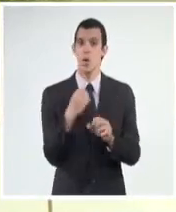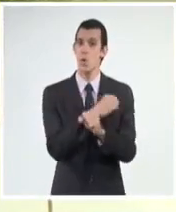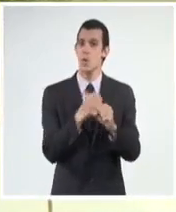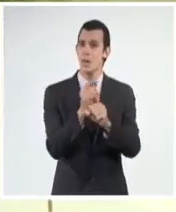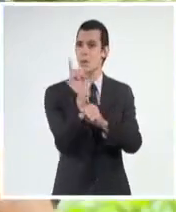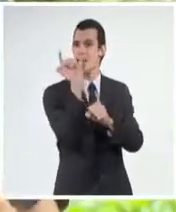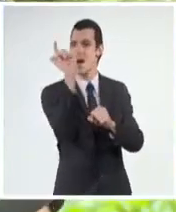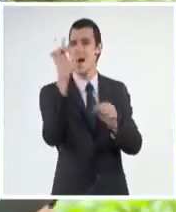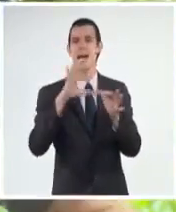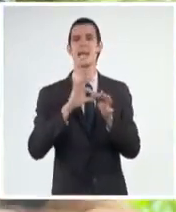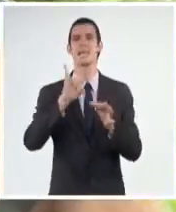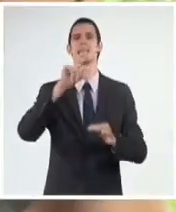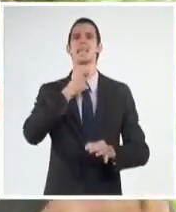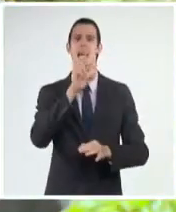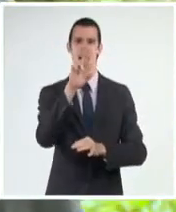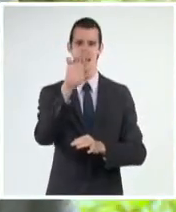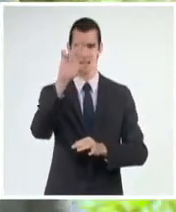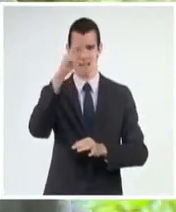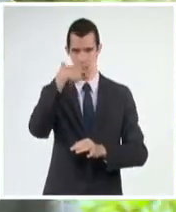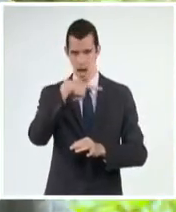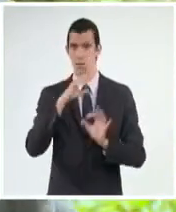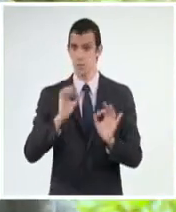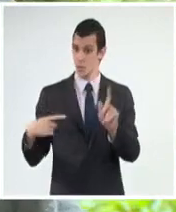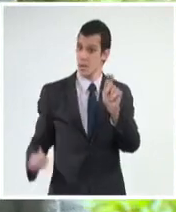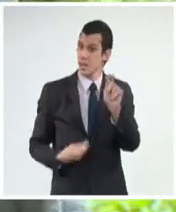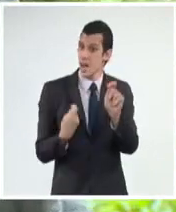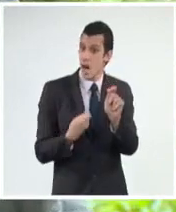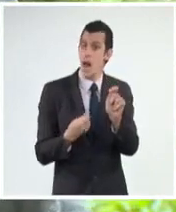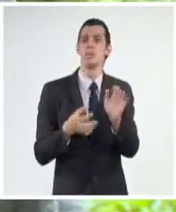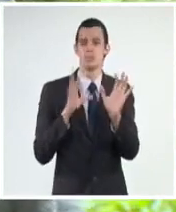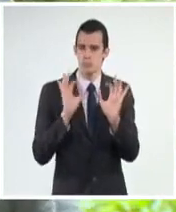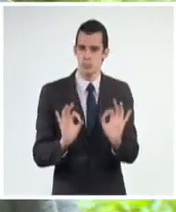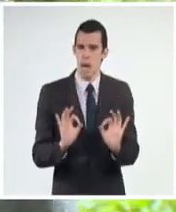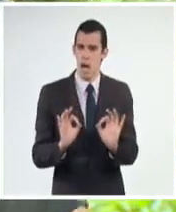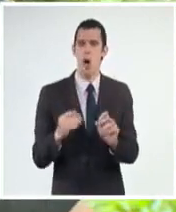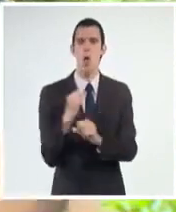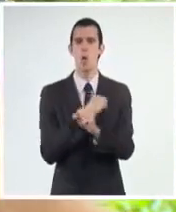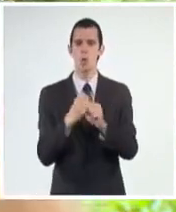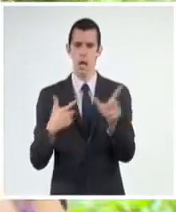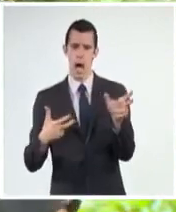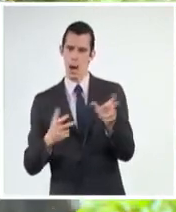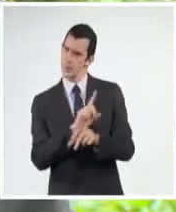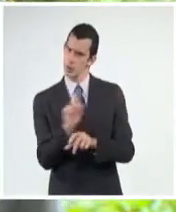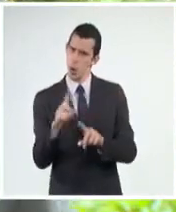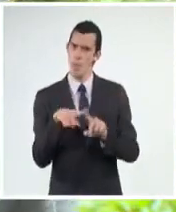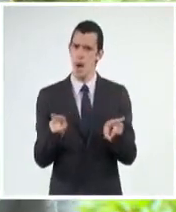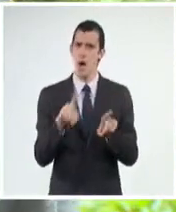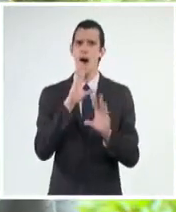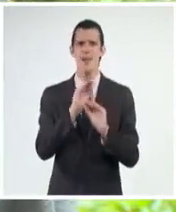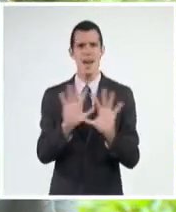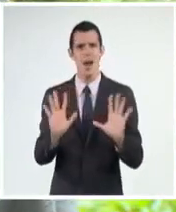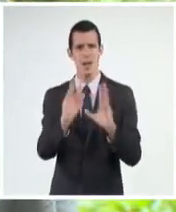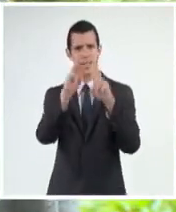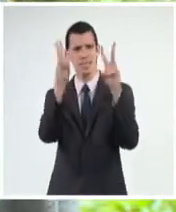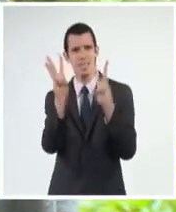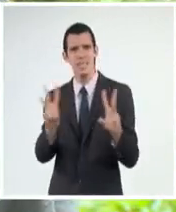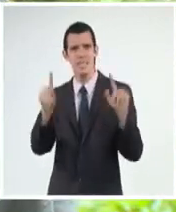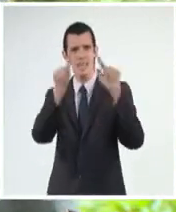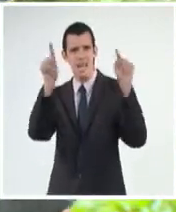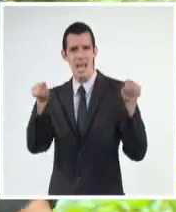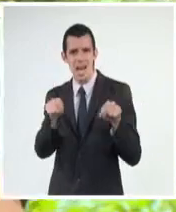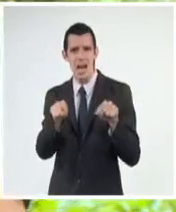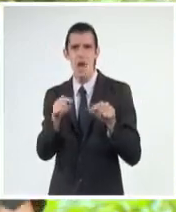que se lanza sobre nuestro país y otros proyectos progresistas en la región y en el mundo a nivel mediático, tratando